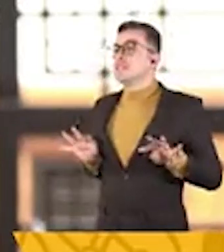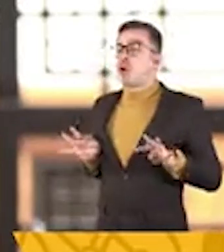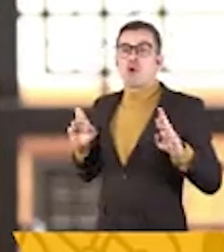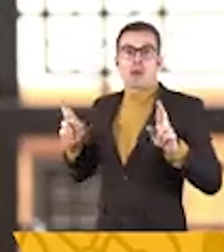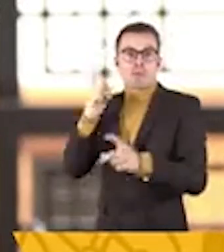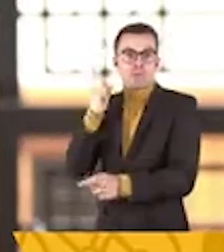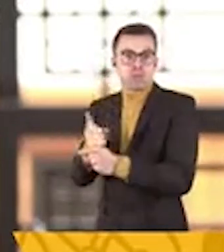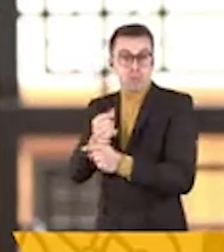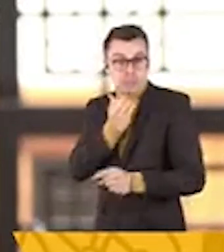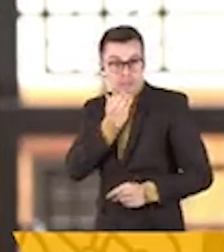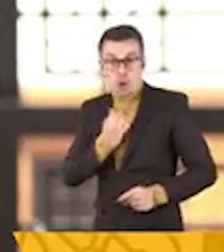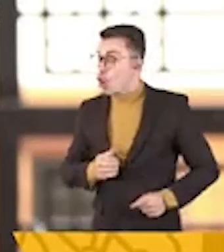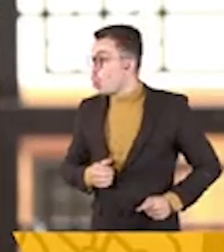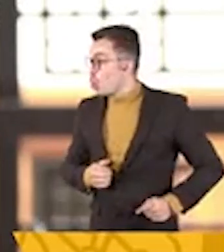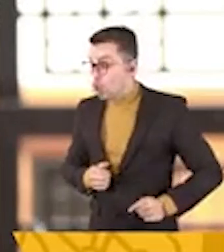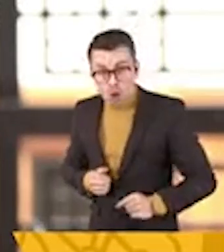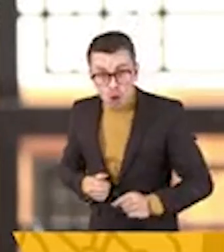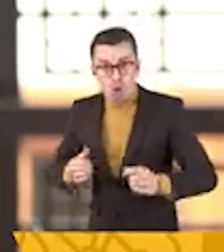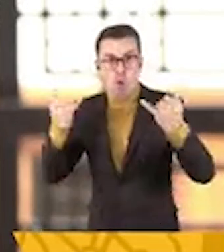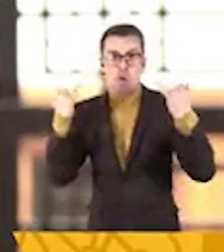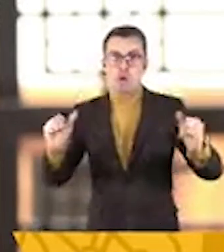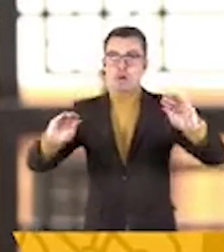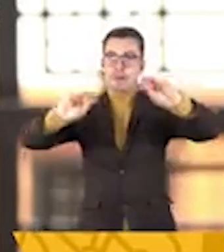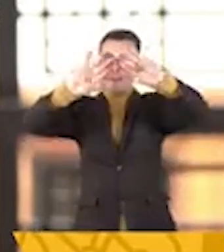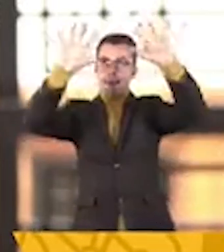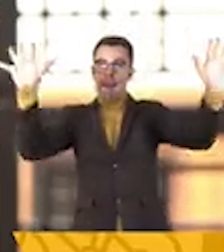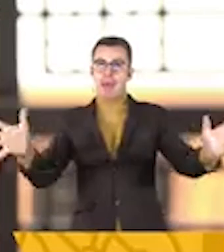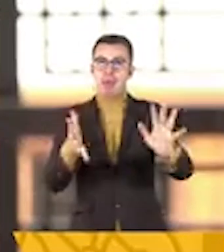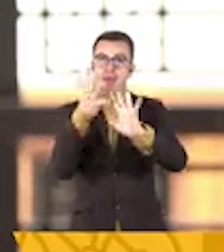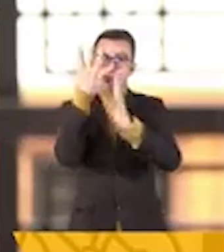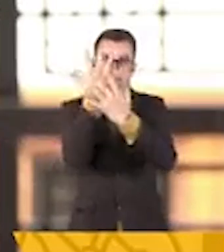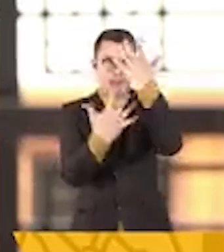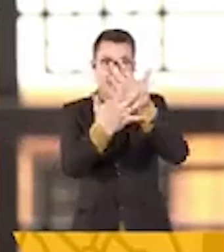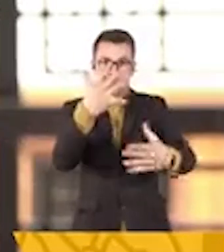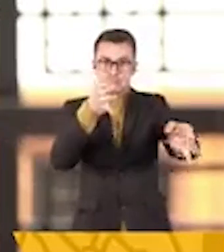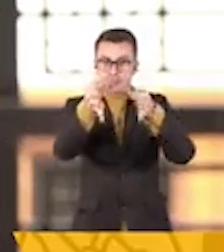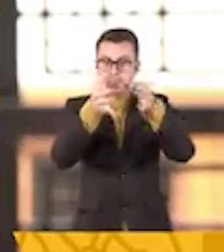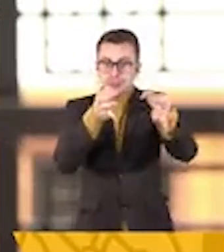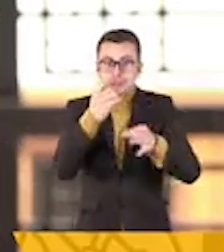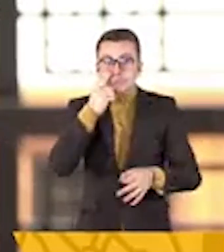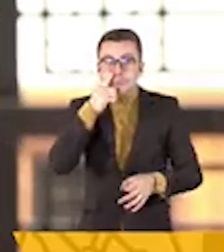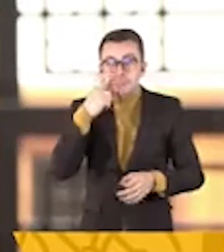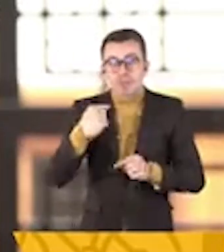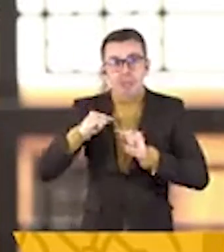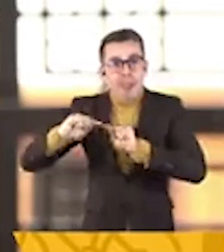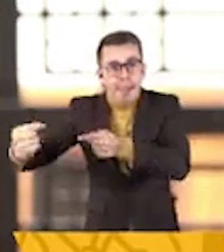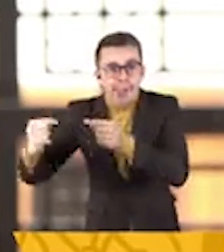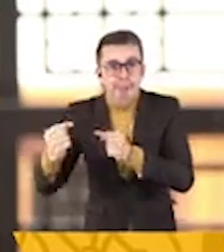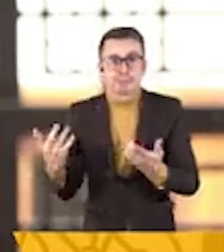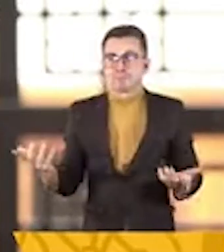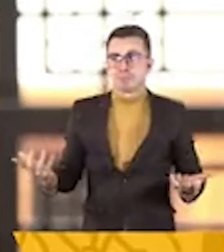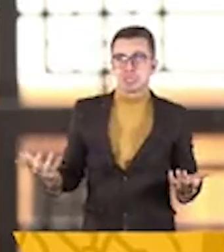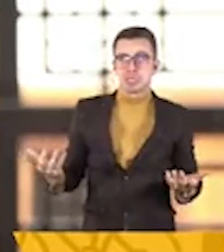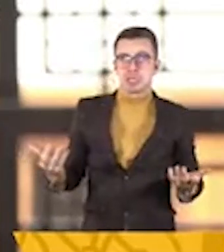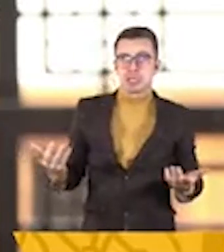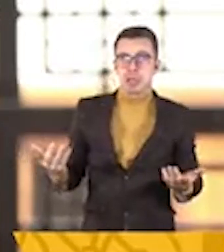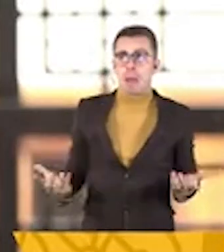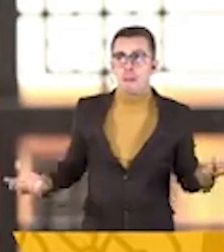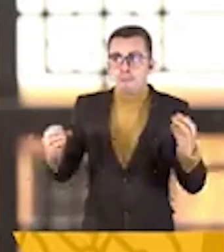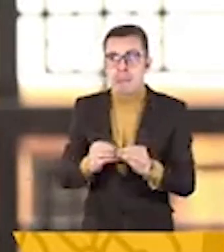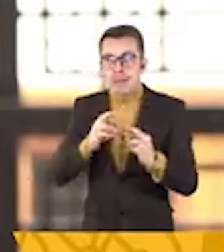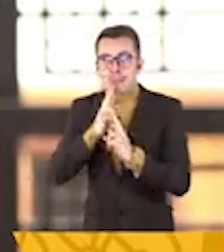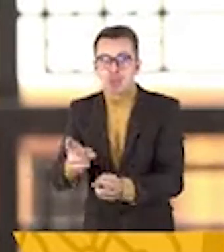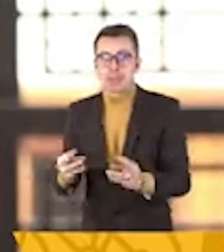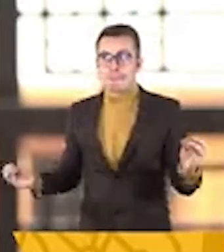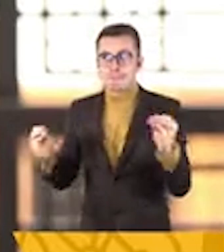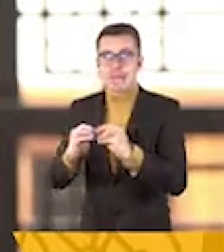decir con toda claridad desde hoy, no vamos a tener ninguna discusión, ni solicitud, ni respuesta adicional. Si no nos entregan